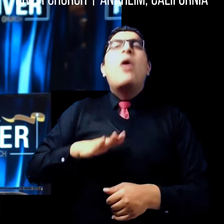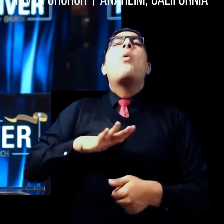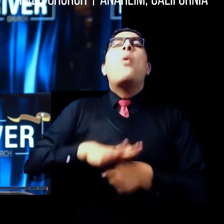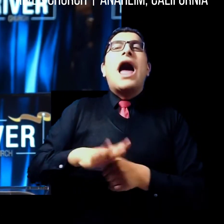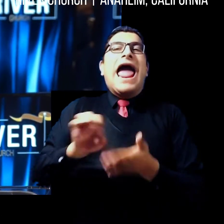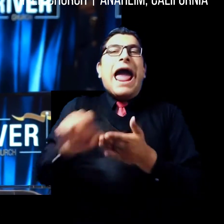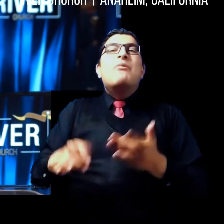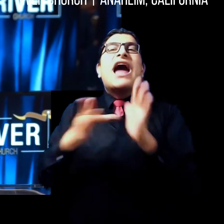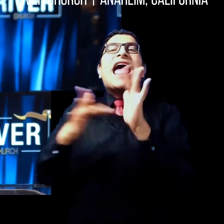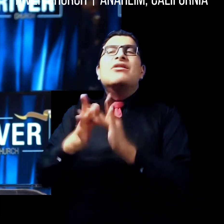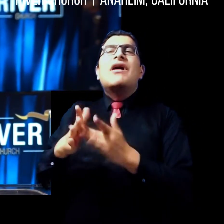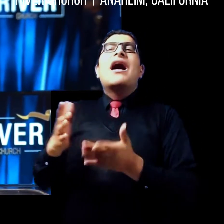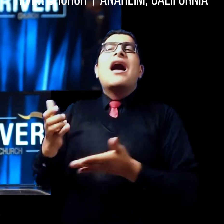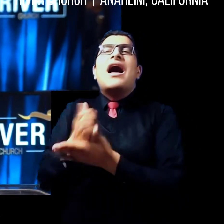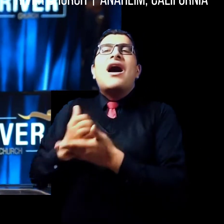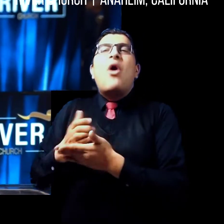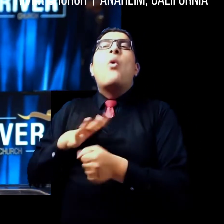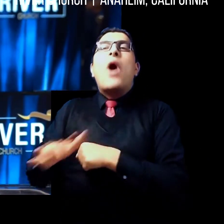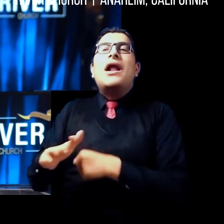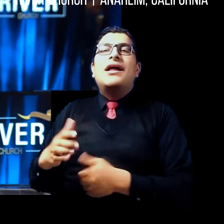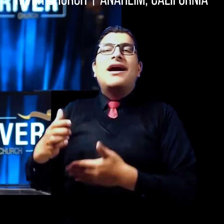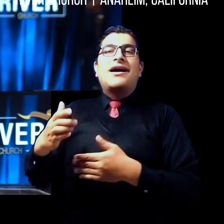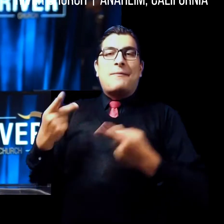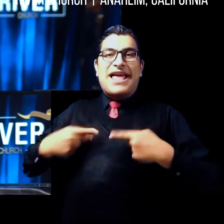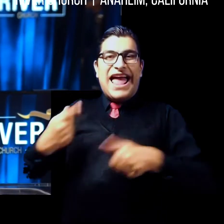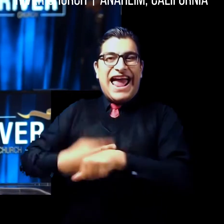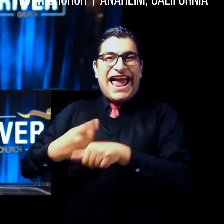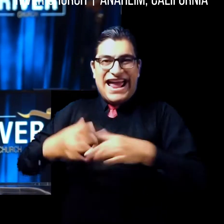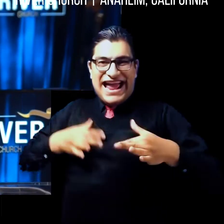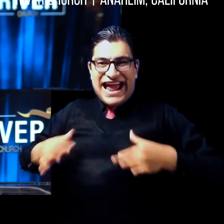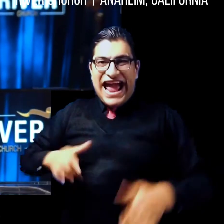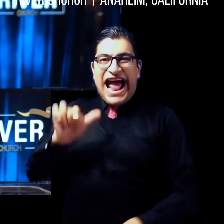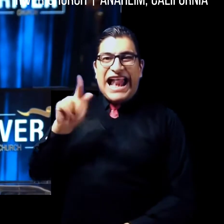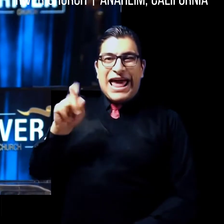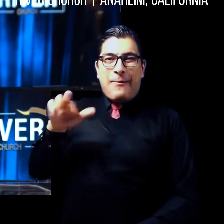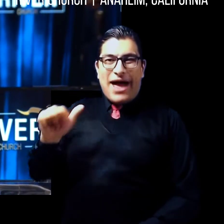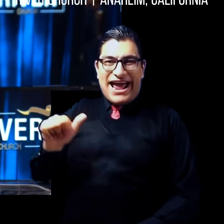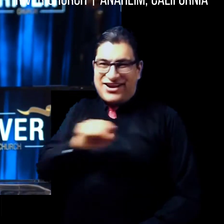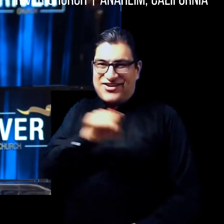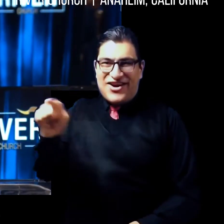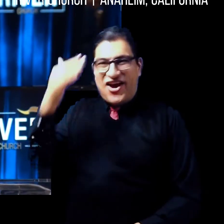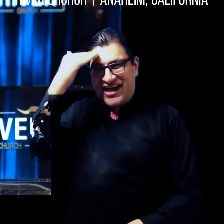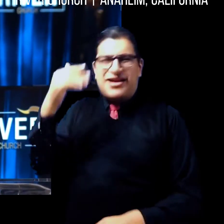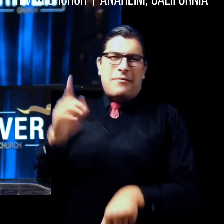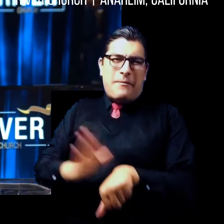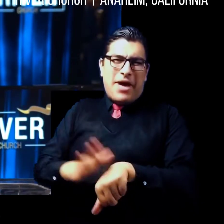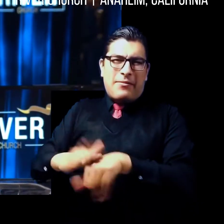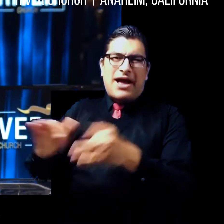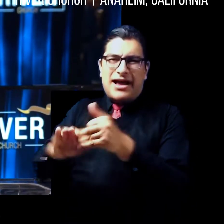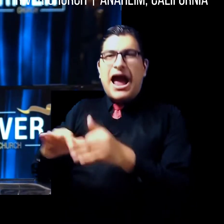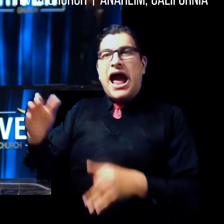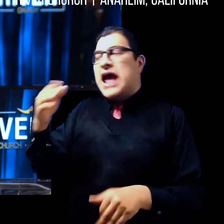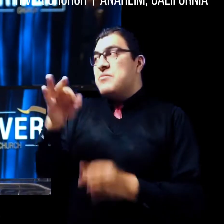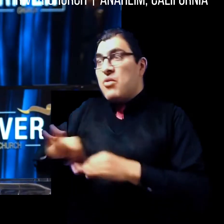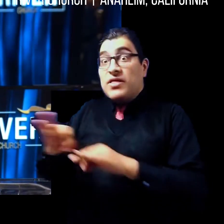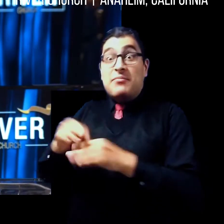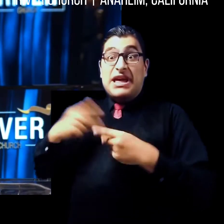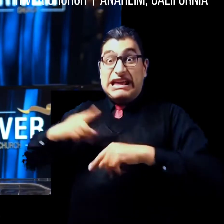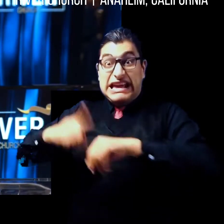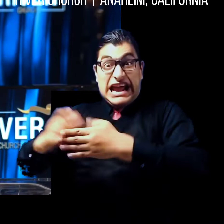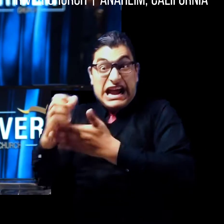tierra fue la curación de leprosos. Mientras que algunos opinan que lo importante era que le quitara las